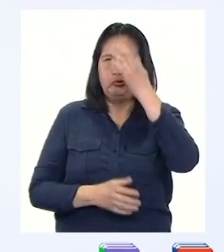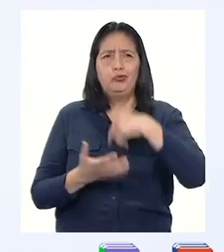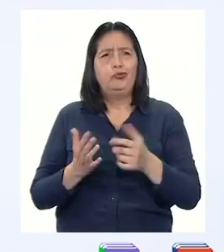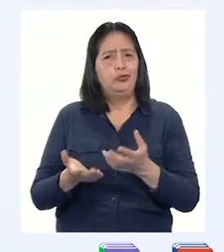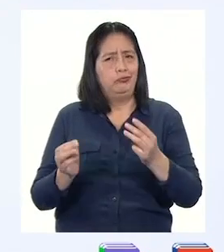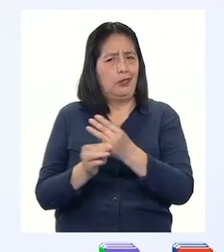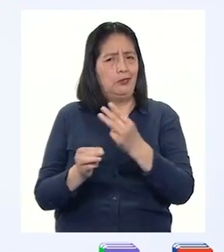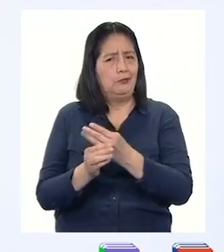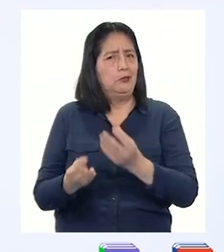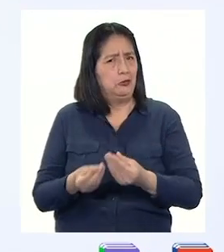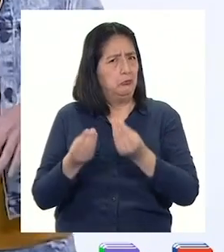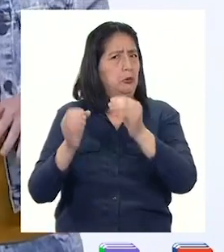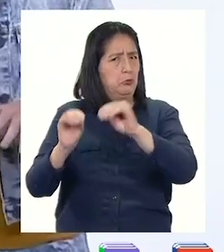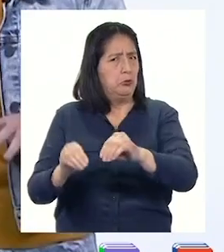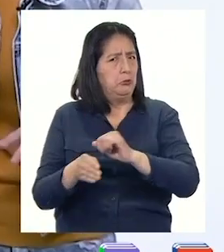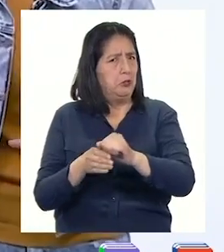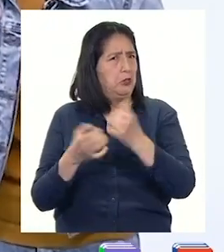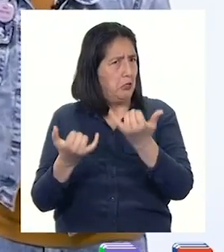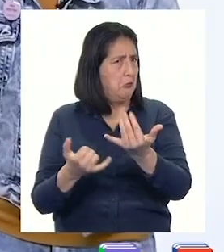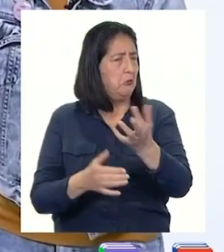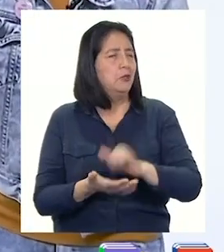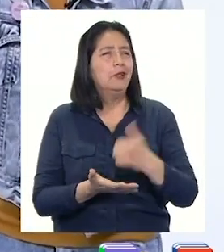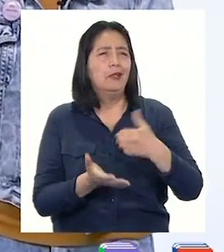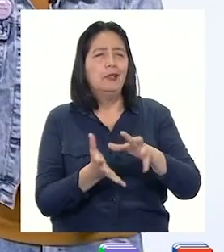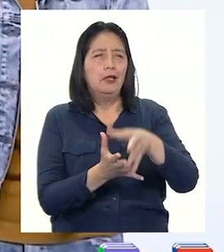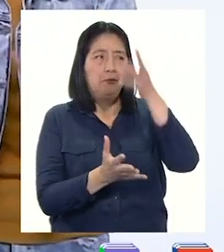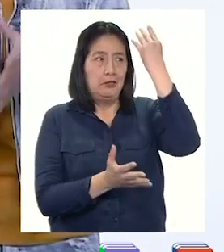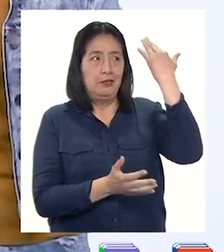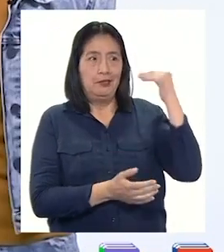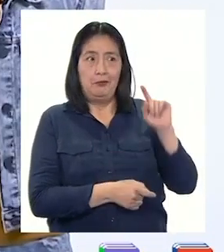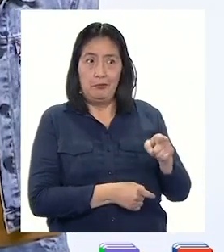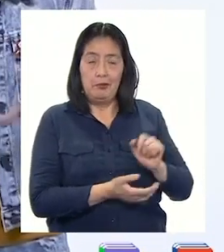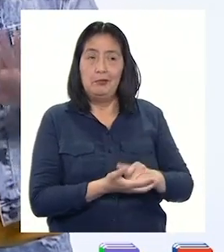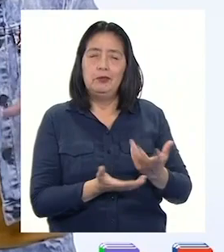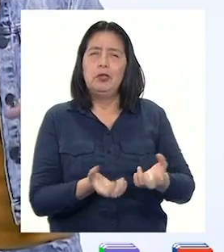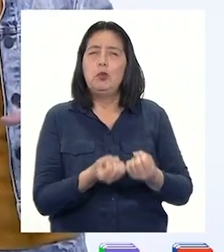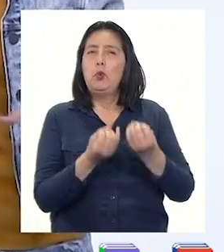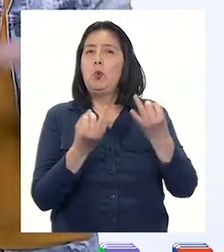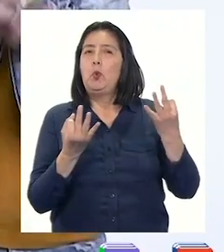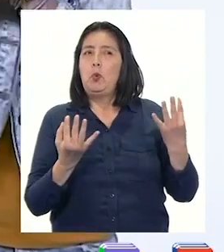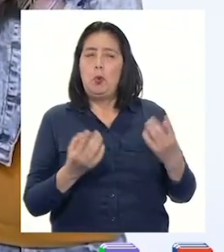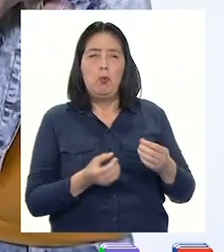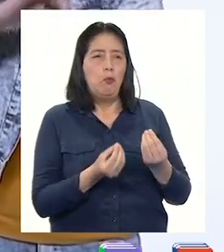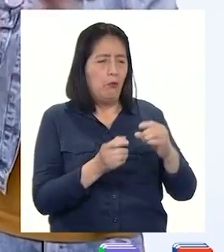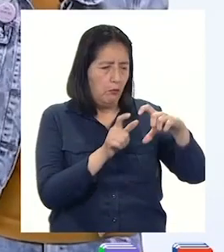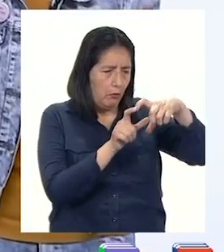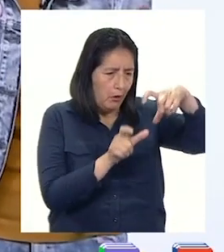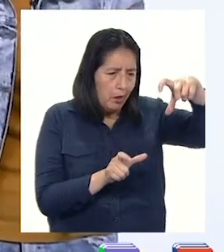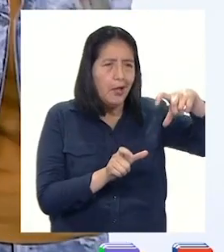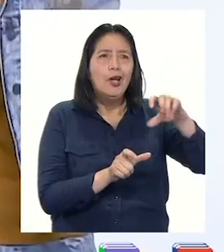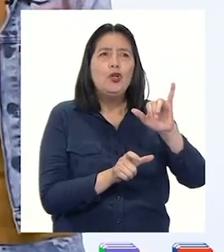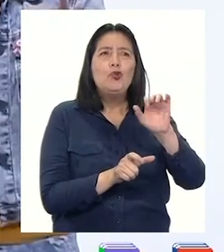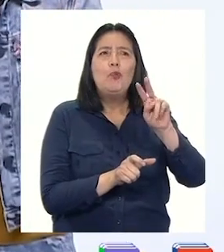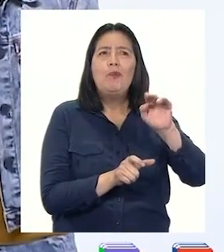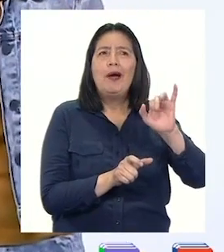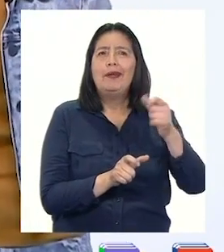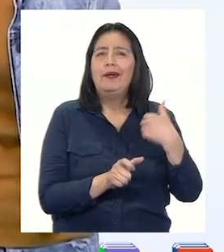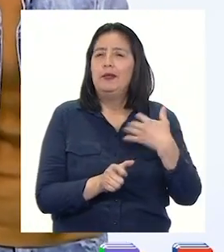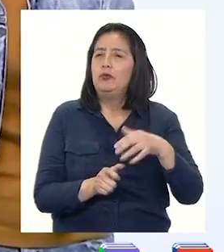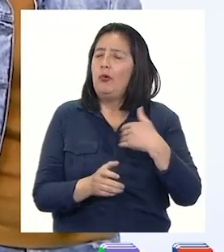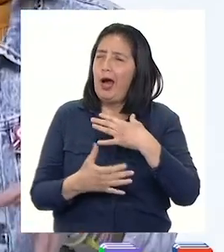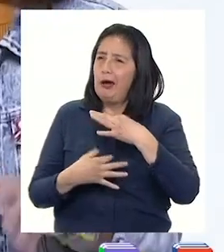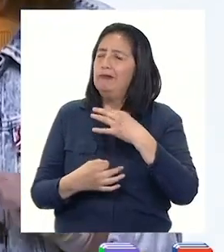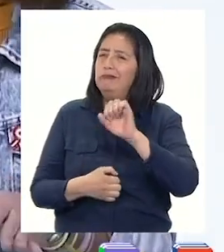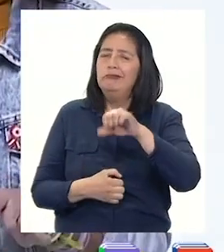pueden aplicar en nuestros días. Y lo que aprendimos la actividad pasada sobre el cálculo con la yupana fue realmente interesante, muy útil